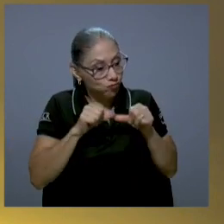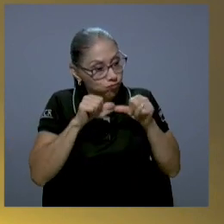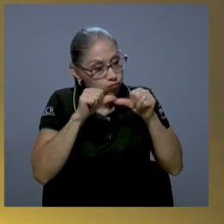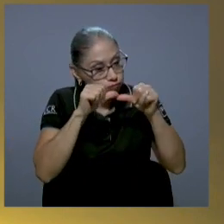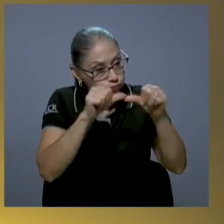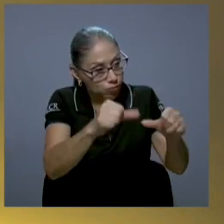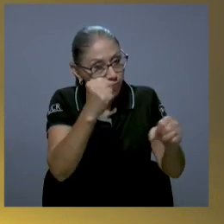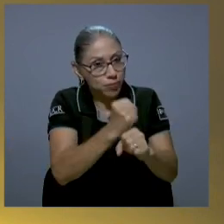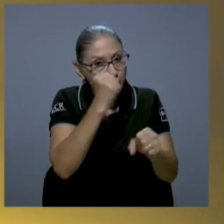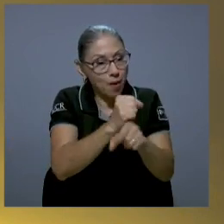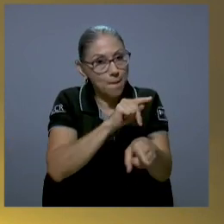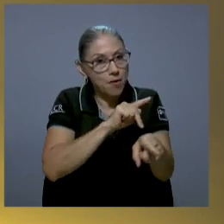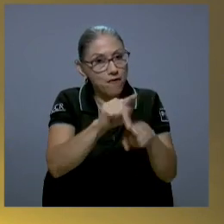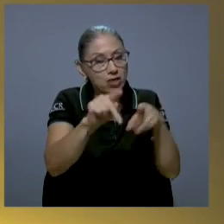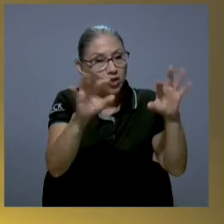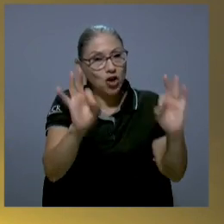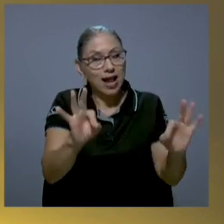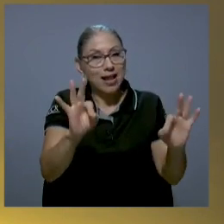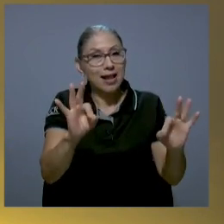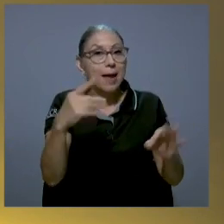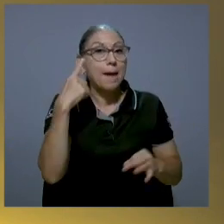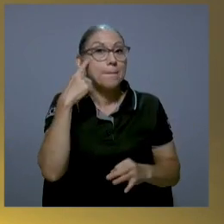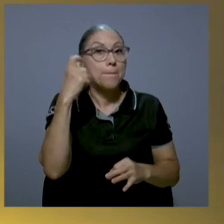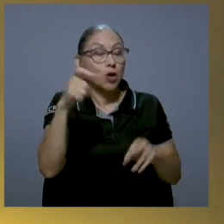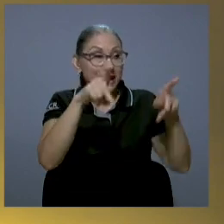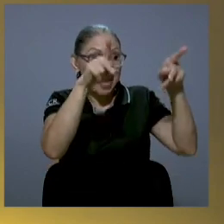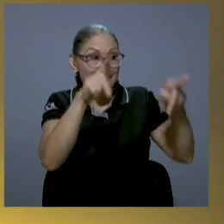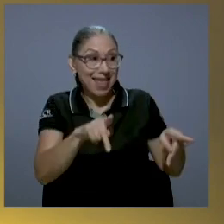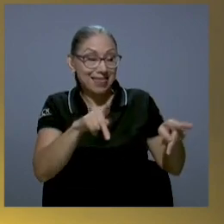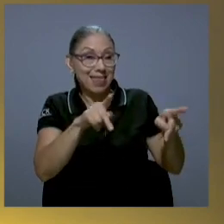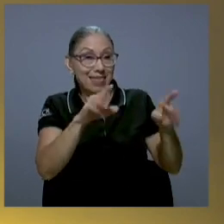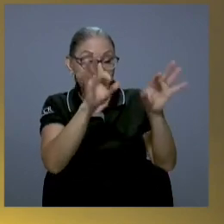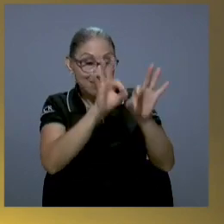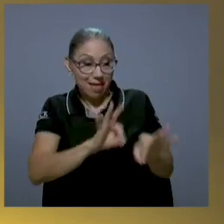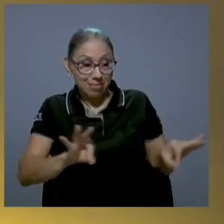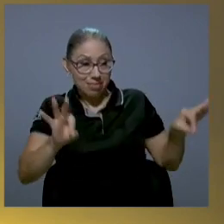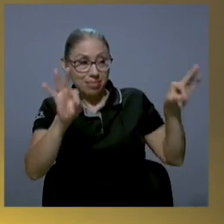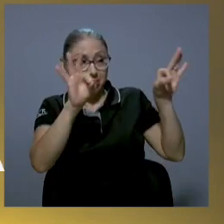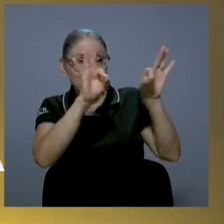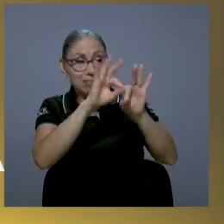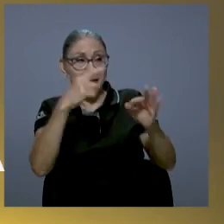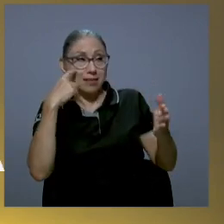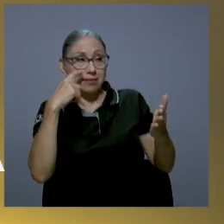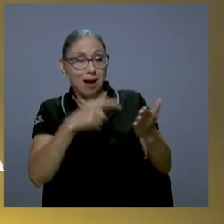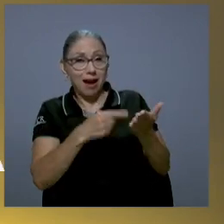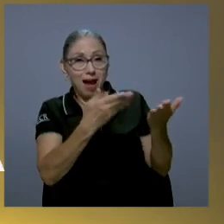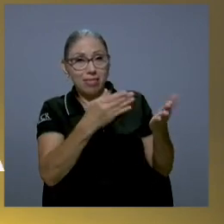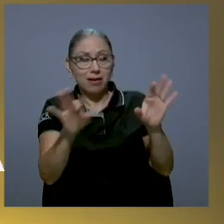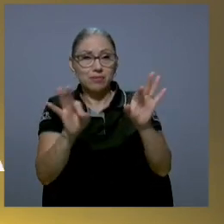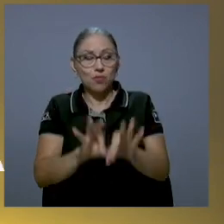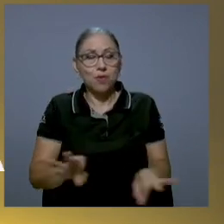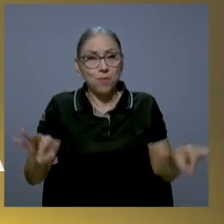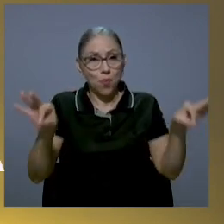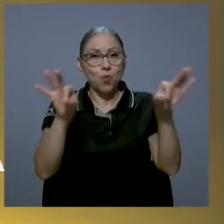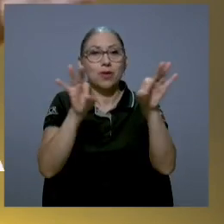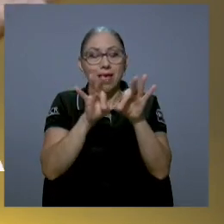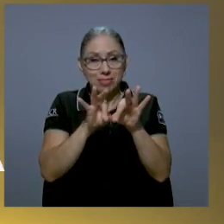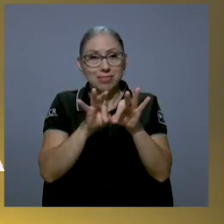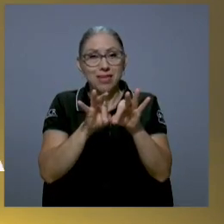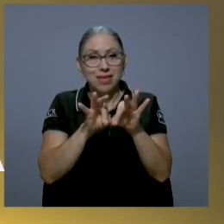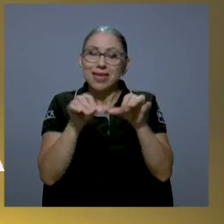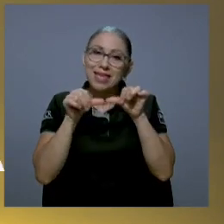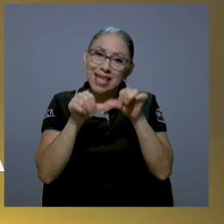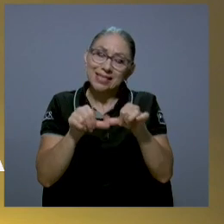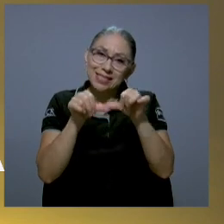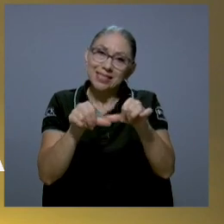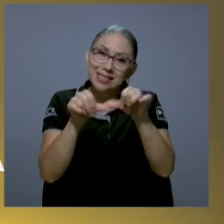gente tan destacada es muy importante que siga